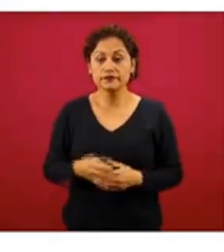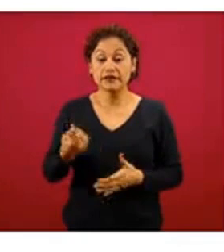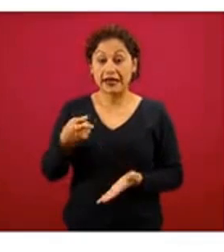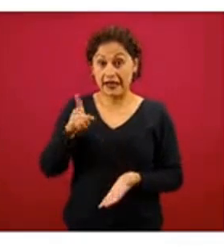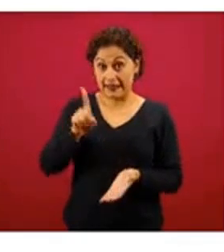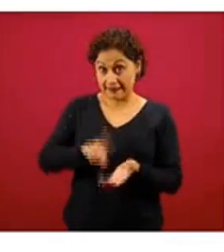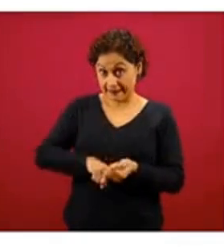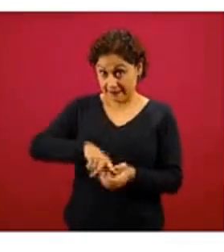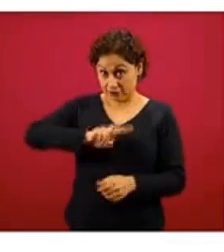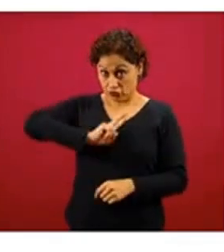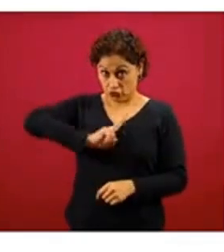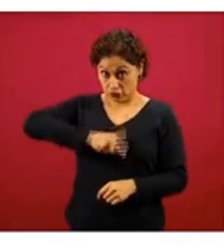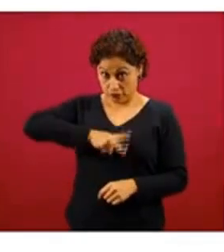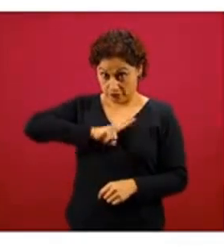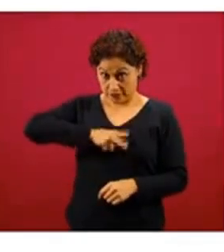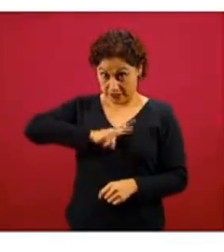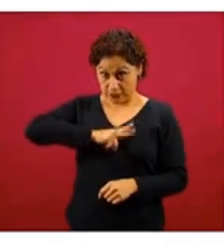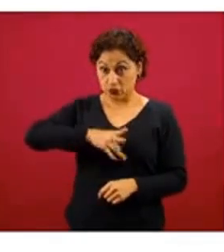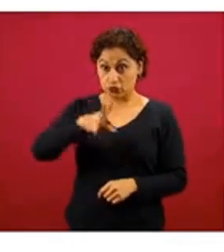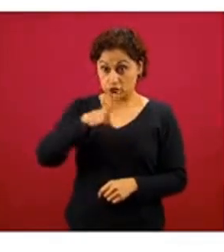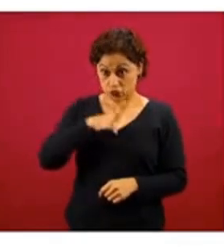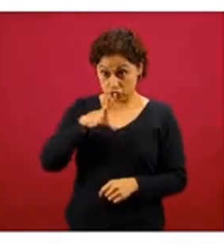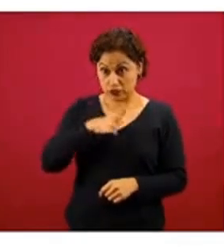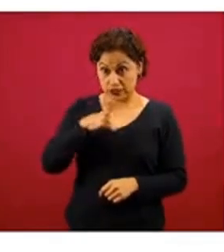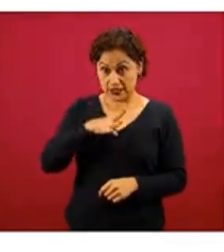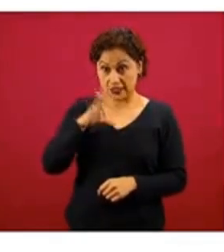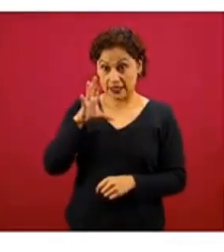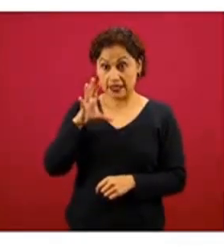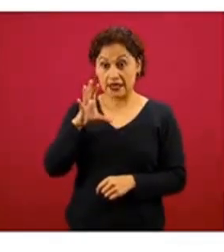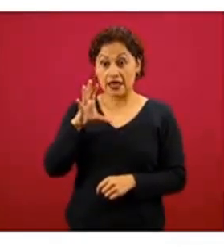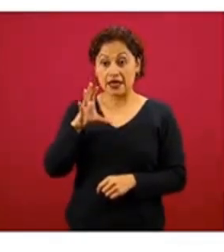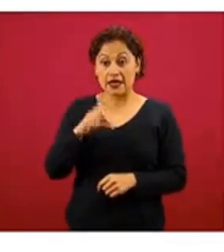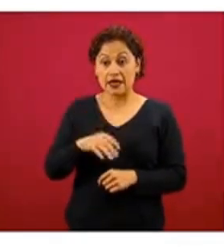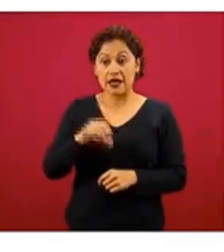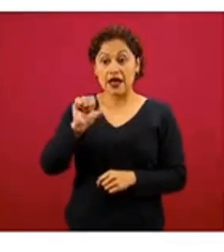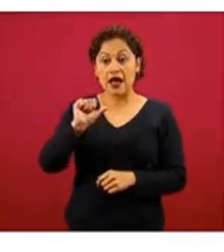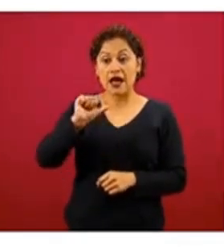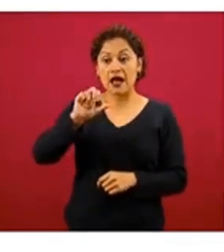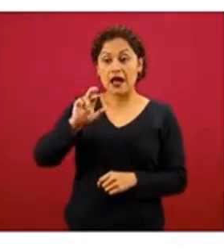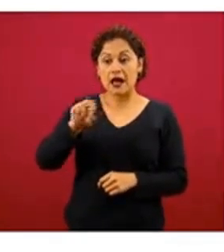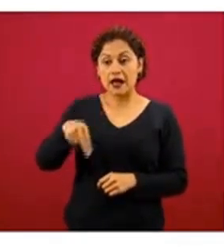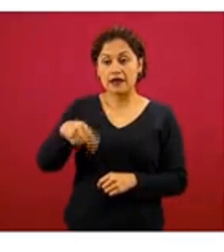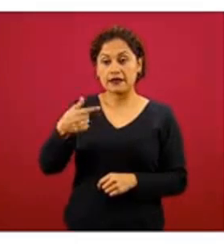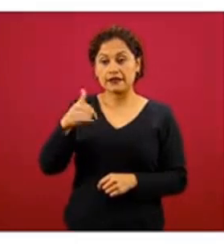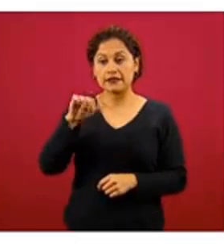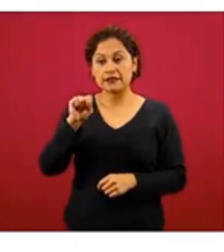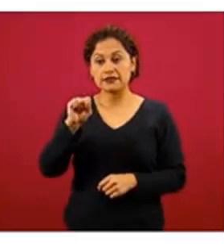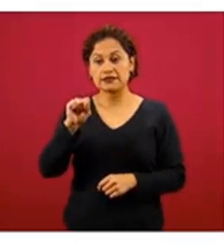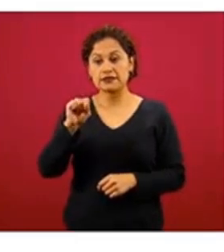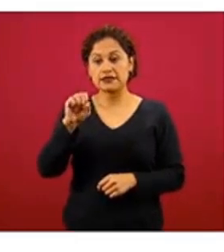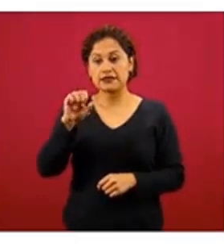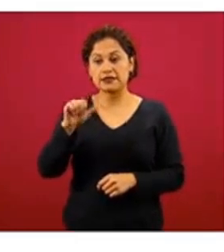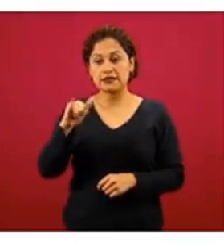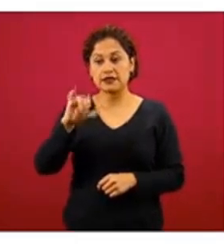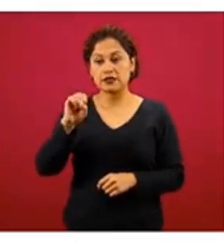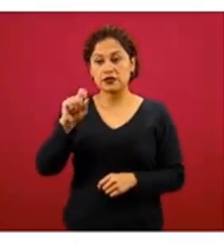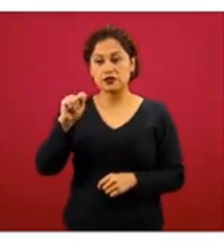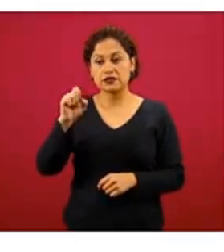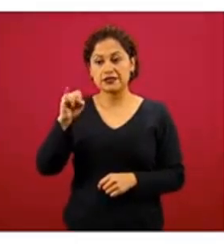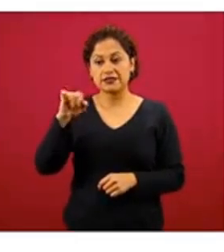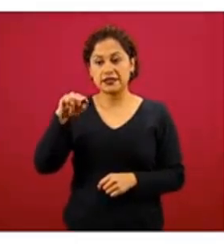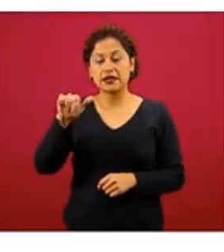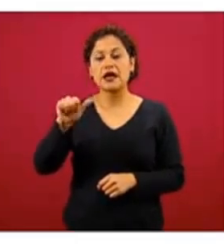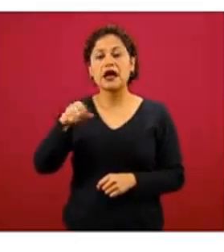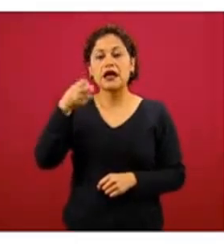característica diferente a otras, es una base para el que el sistema inmune trabaje.